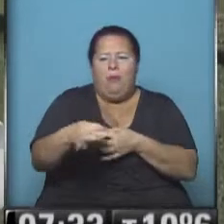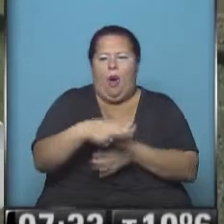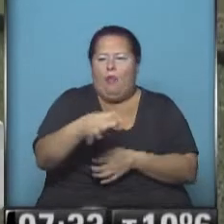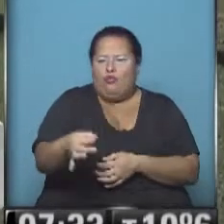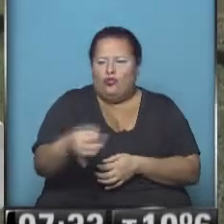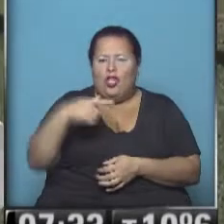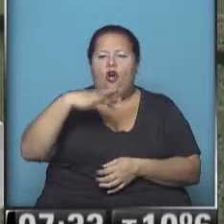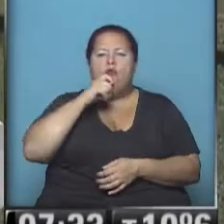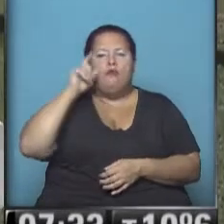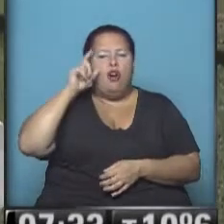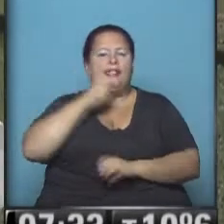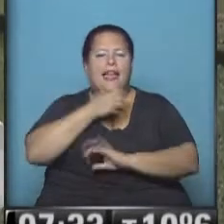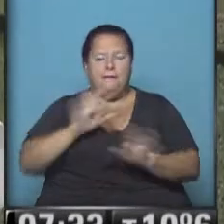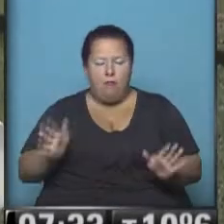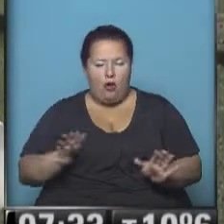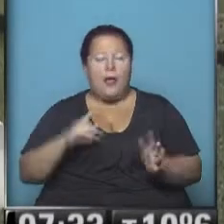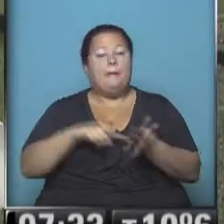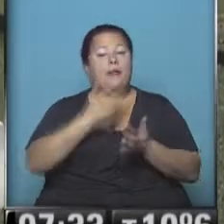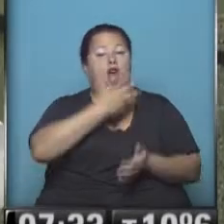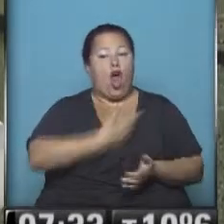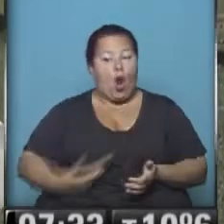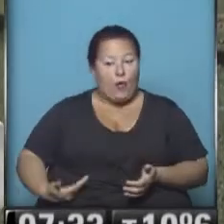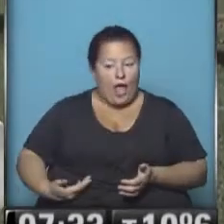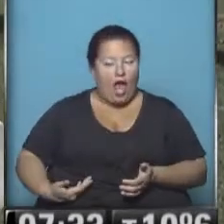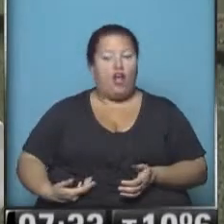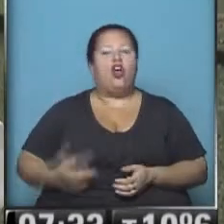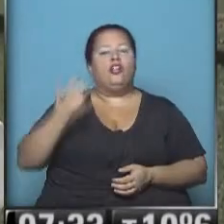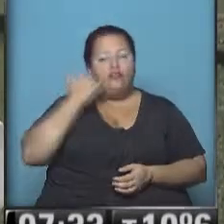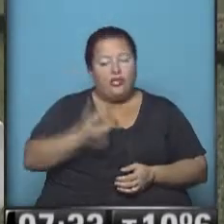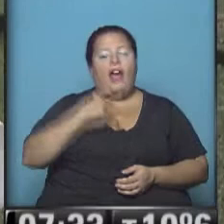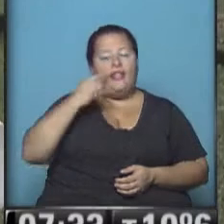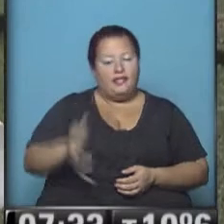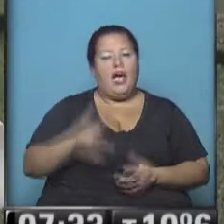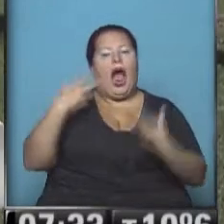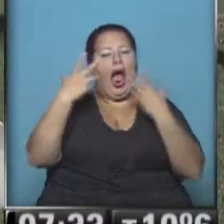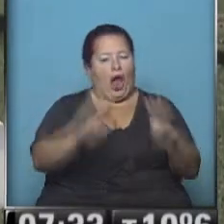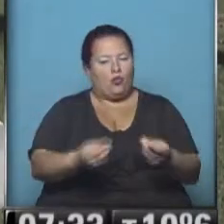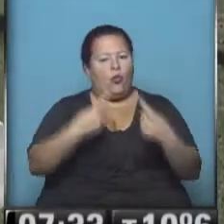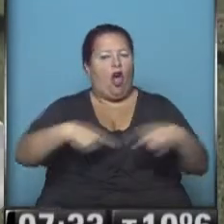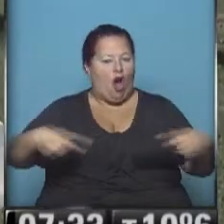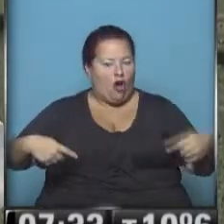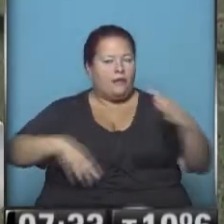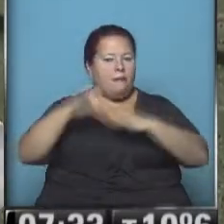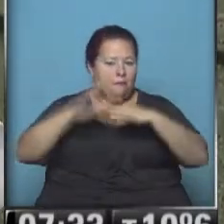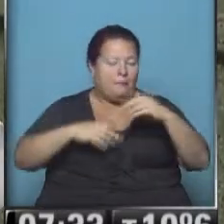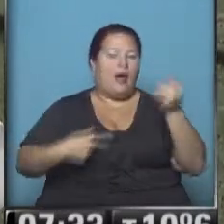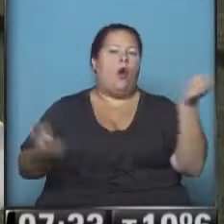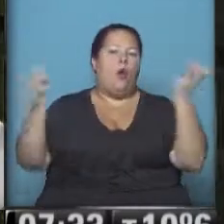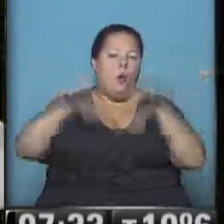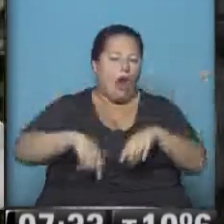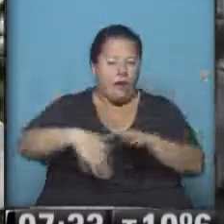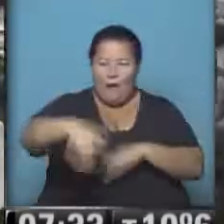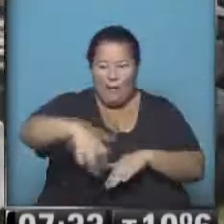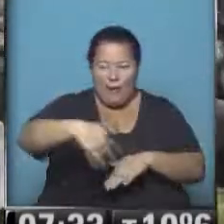como es montehermoso aunque la gobernación ya comprometió su ayuda material para comenzar de inmediato